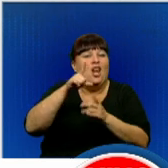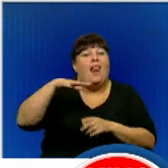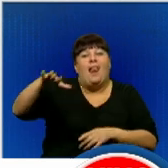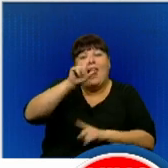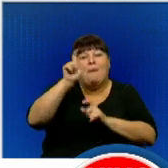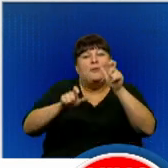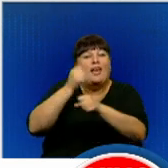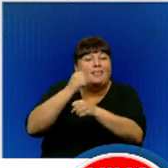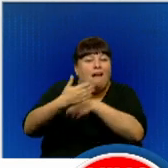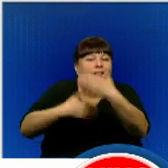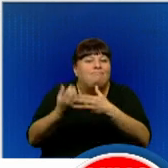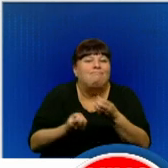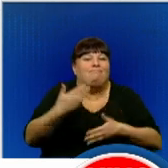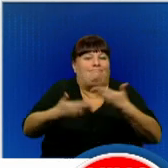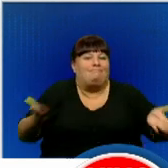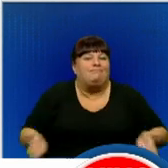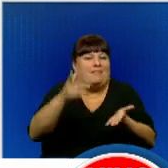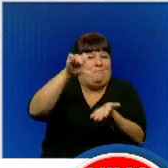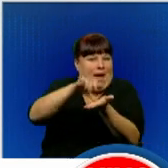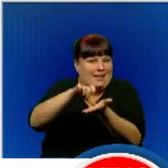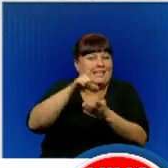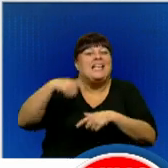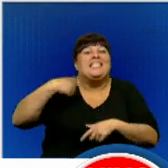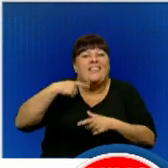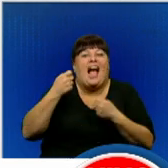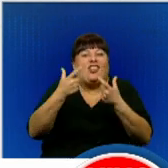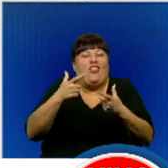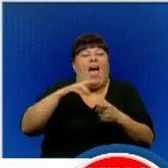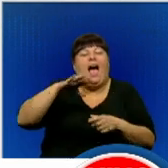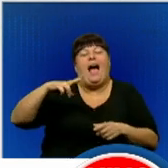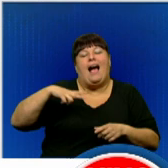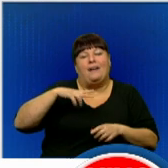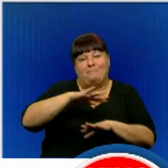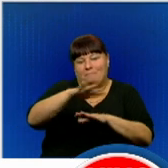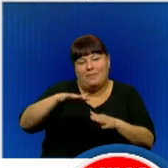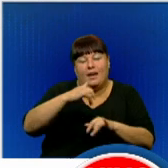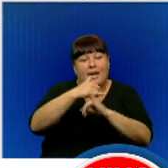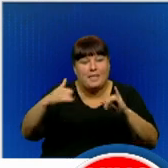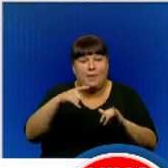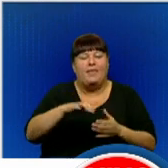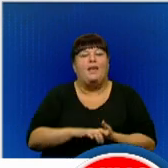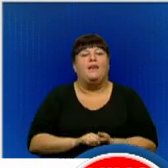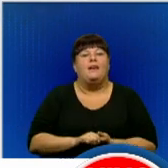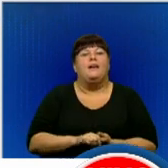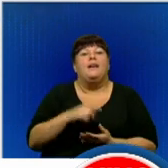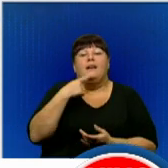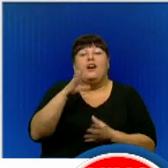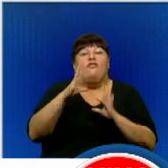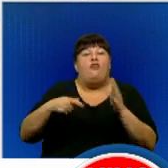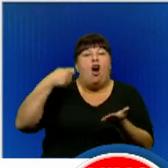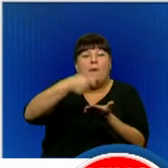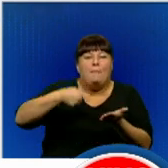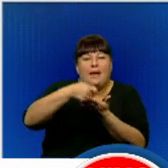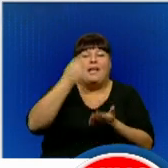construyó este país y los sindicatos construyeron a la clase media una cosa que pone en tela de juicio toda la teoría de la financiarización